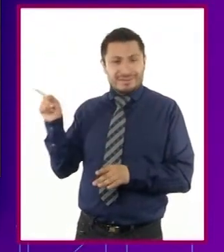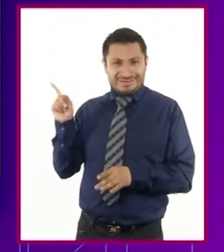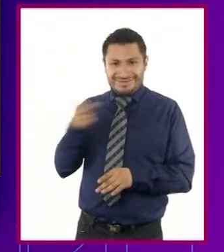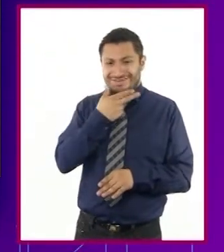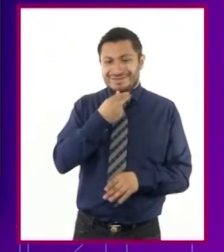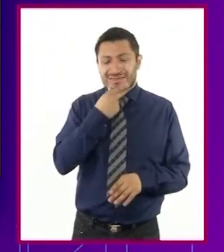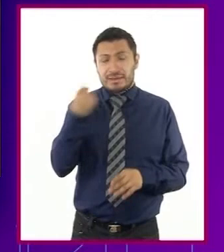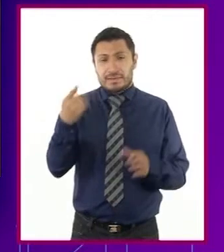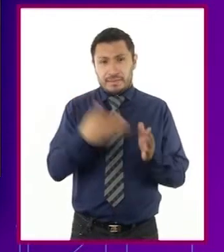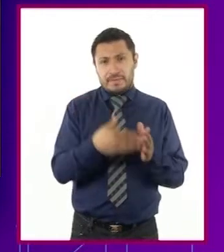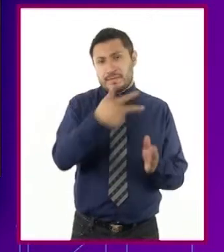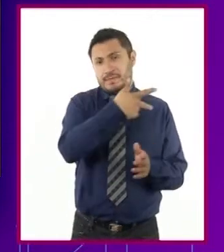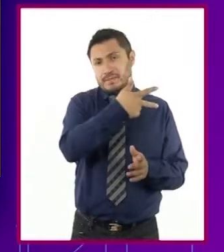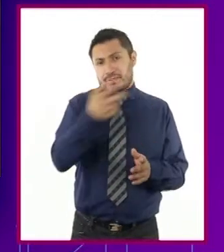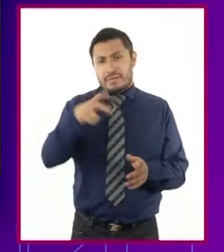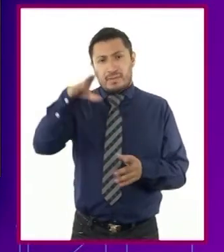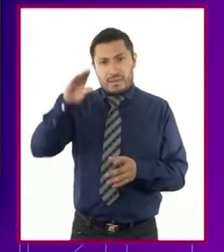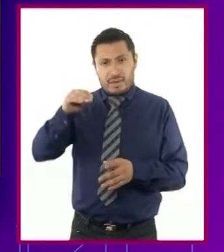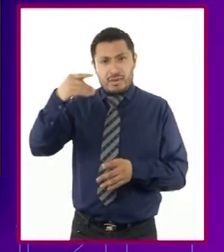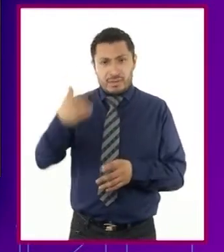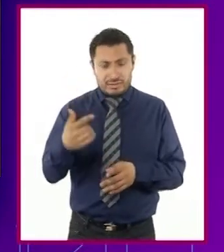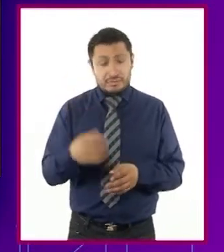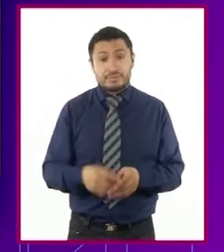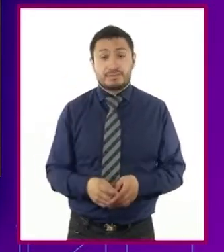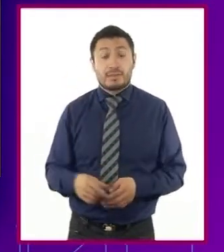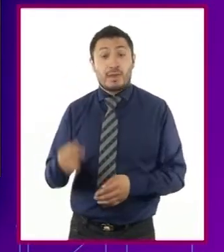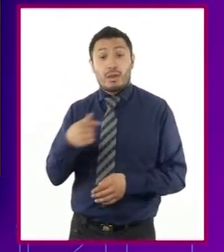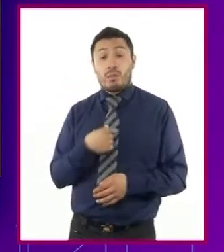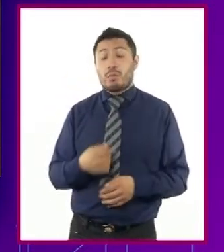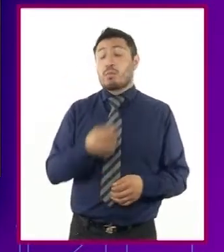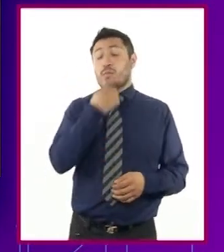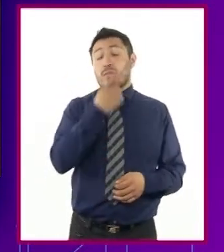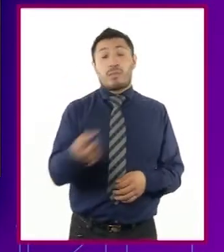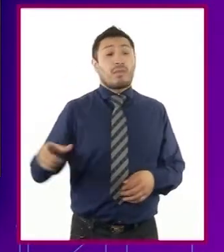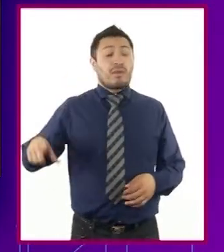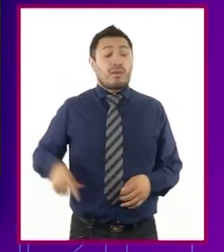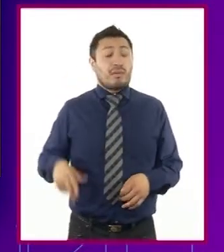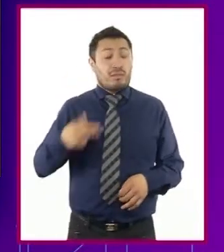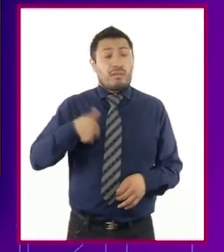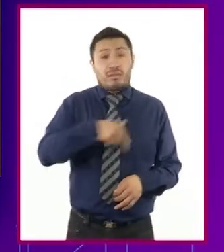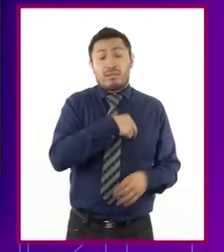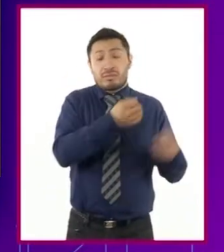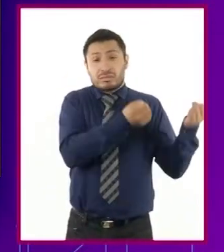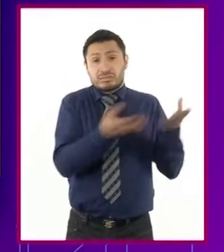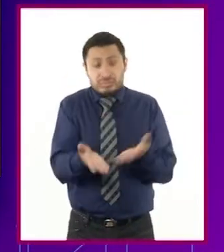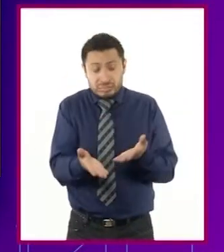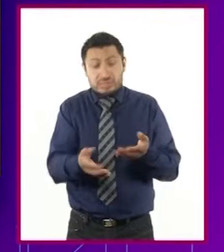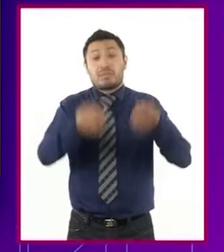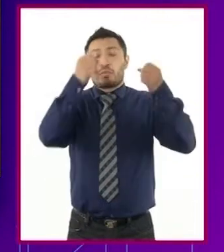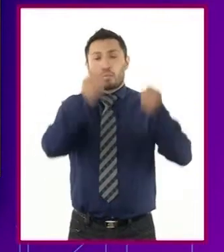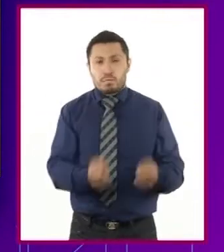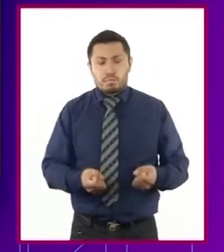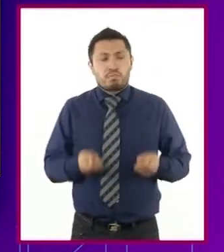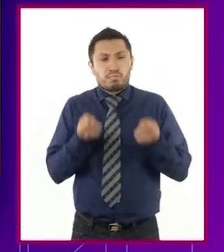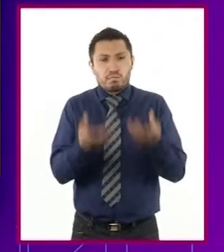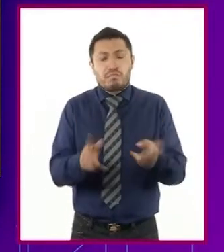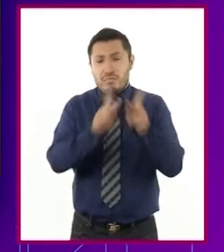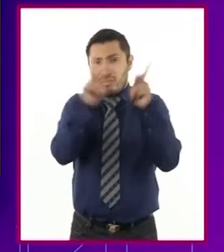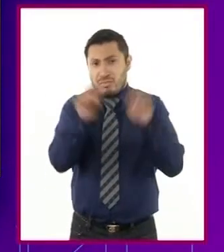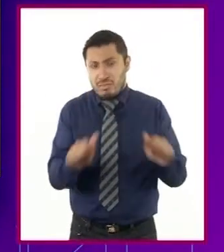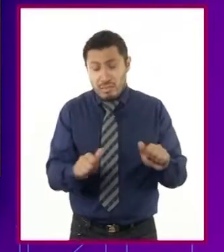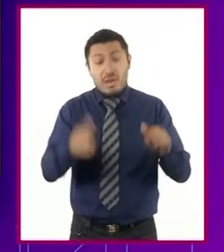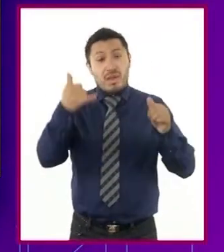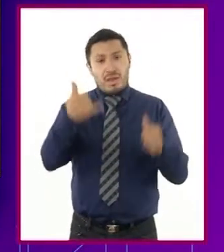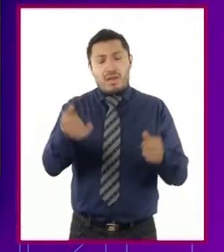en 1897. Sostengo que nuestro gobierno trae y ha traído seguridad, paz y